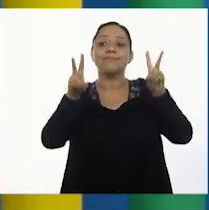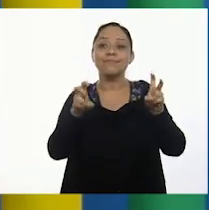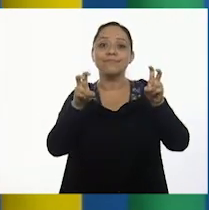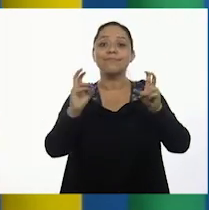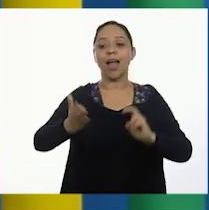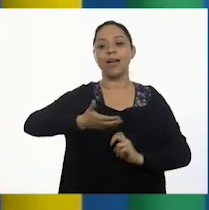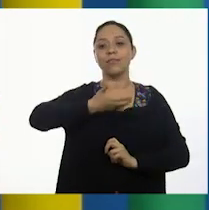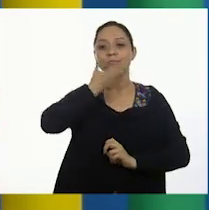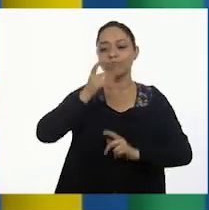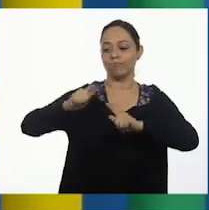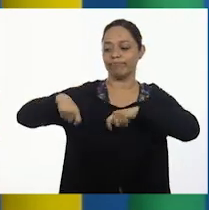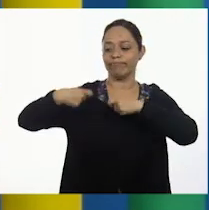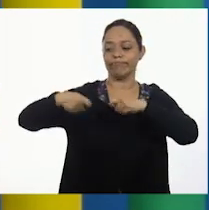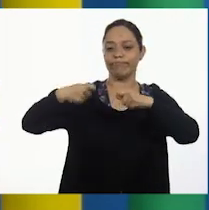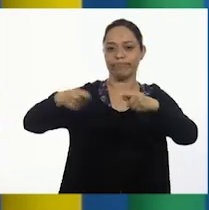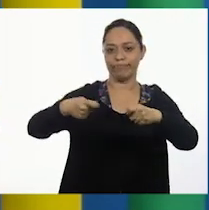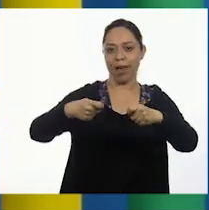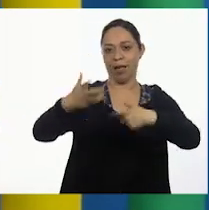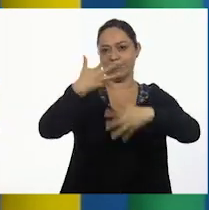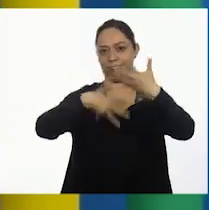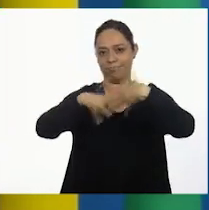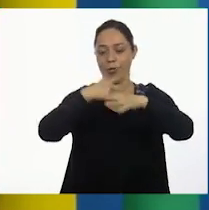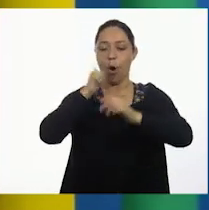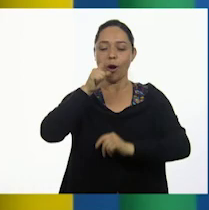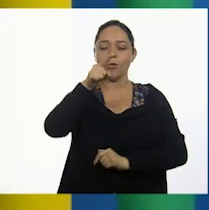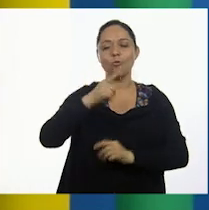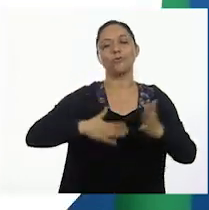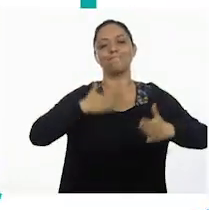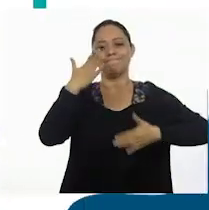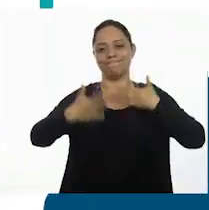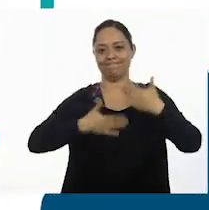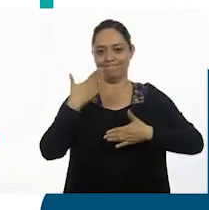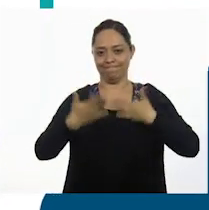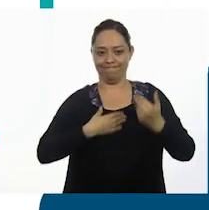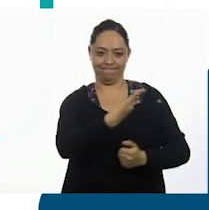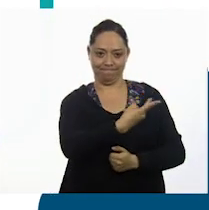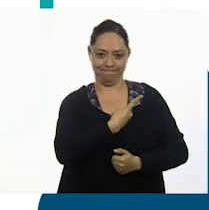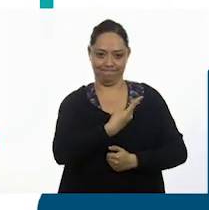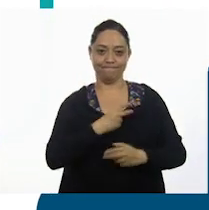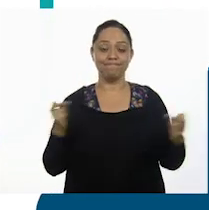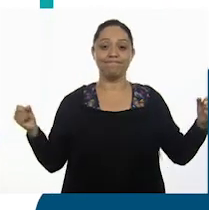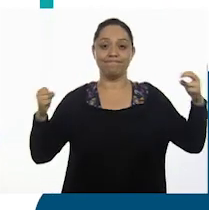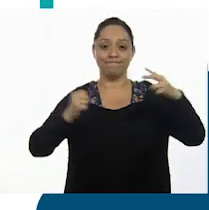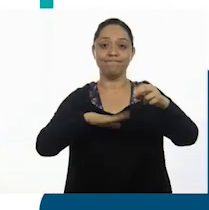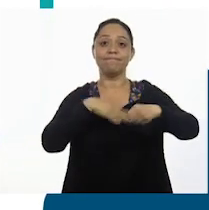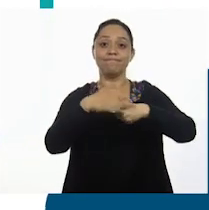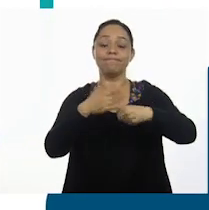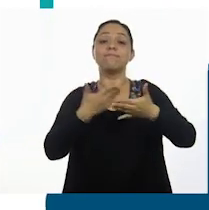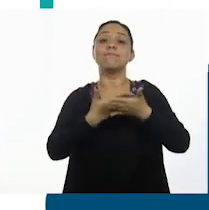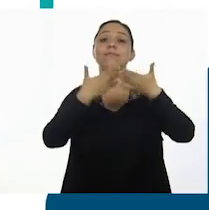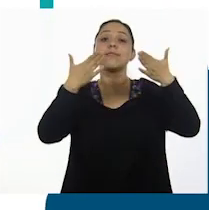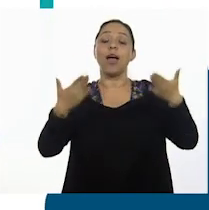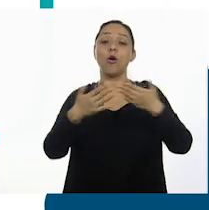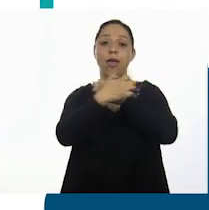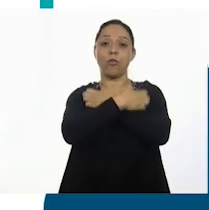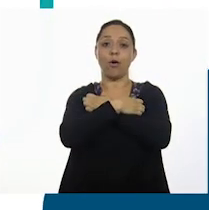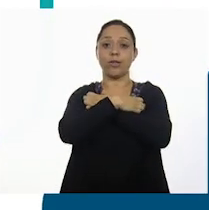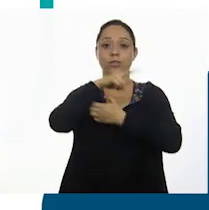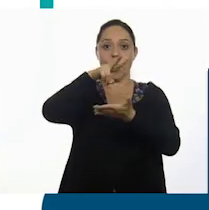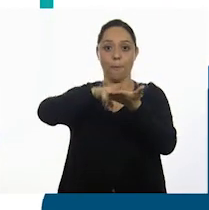oral. Espero lo hayan disfrutado tanto como nosotros. Hasta la próxima. A continuación.